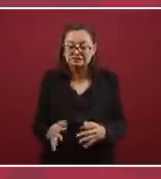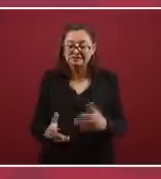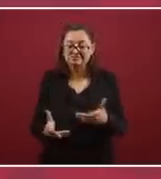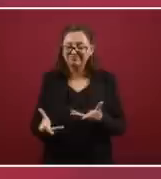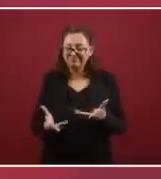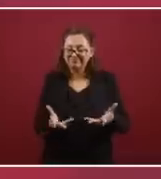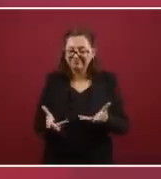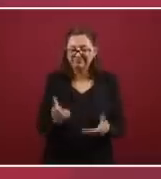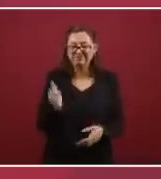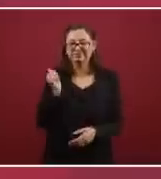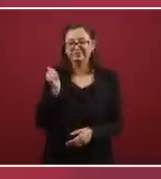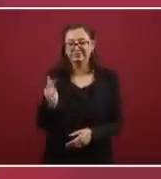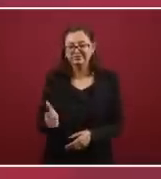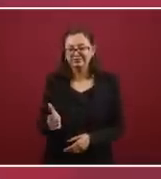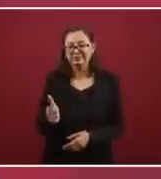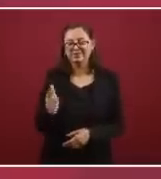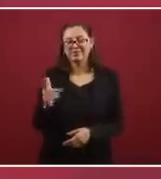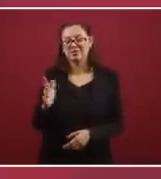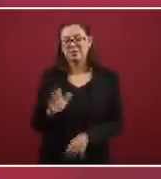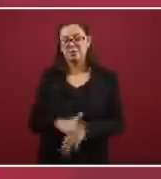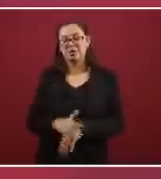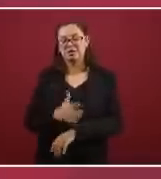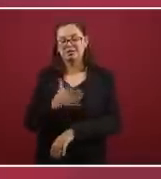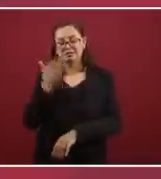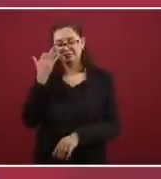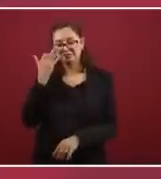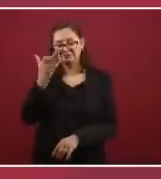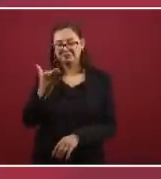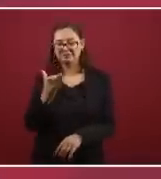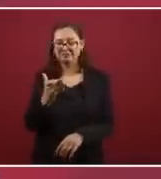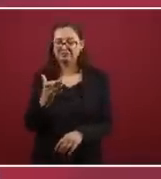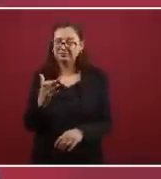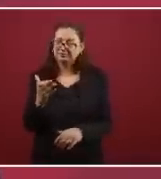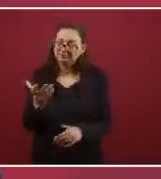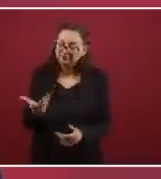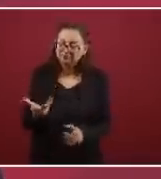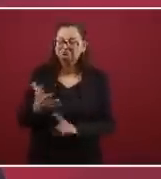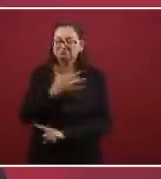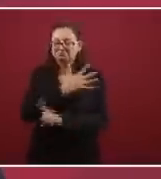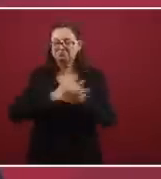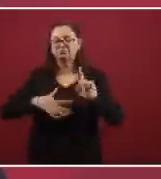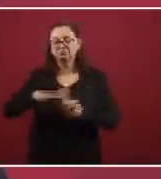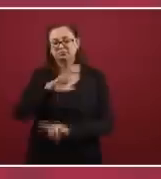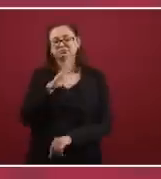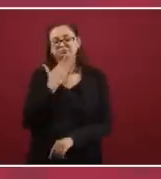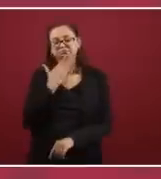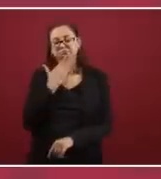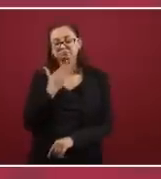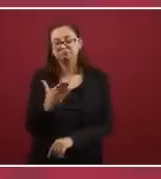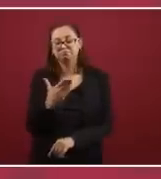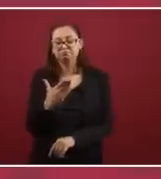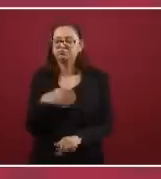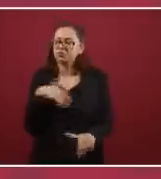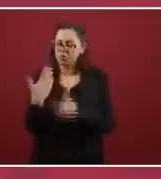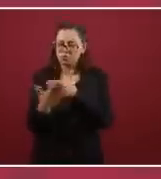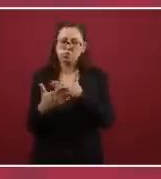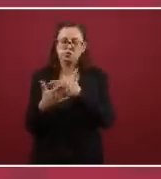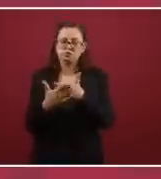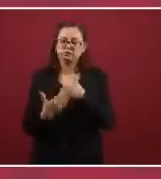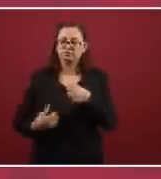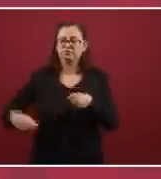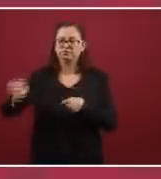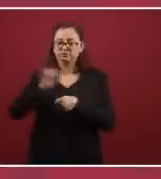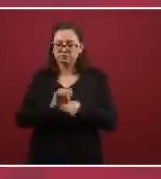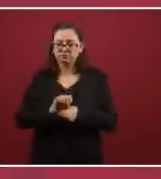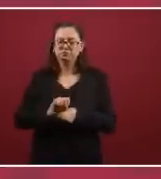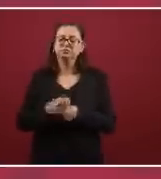porque hay muy buen ambiente. De todas maneras, lo haríamos la próxima semana, pero vamos